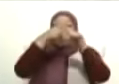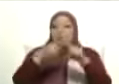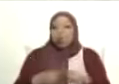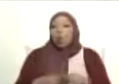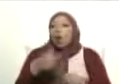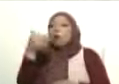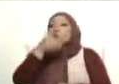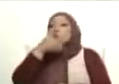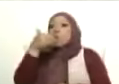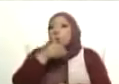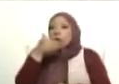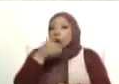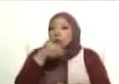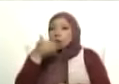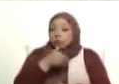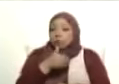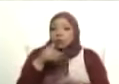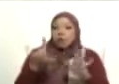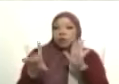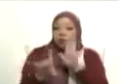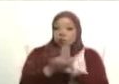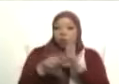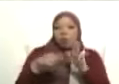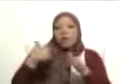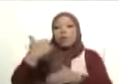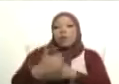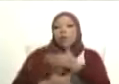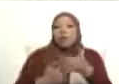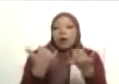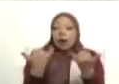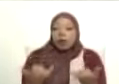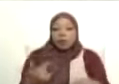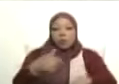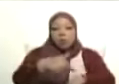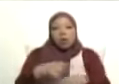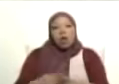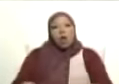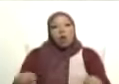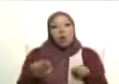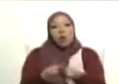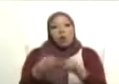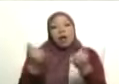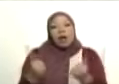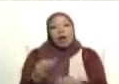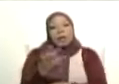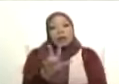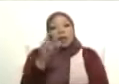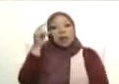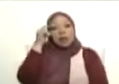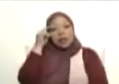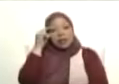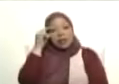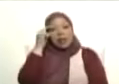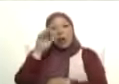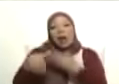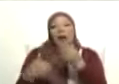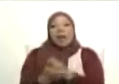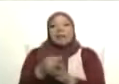1. De acuerdo a la línea del tiempo establecida, igualmente comienza el día 3, máximo hasta el día